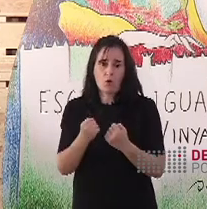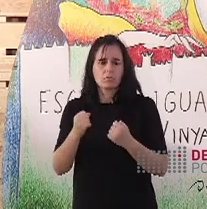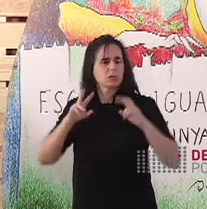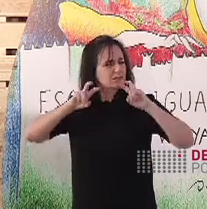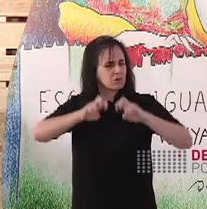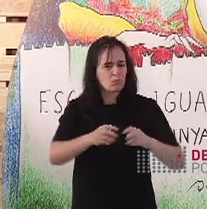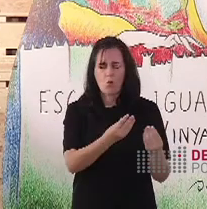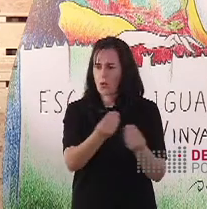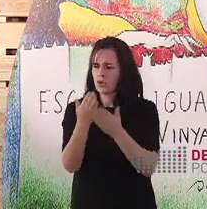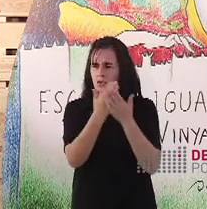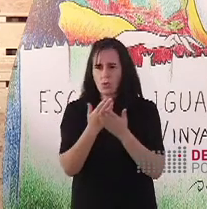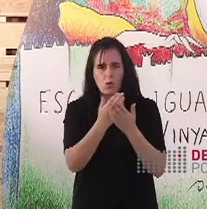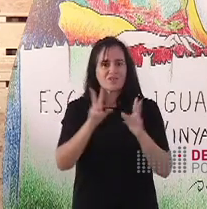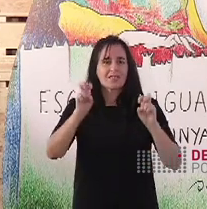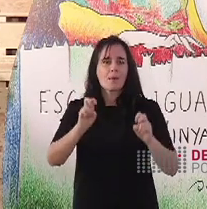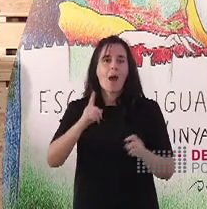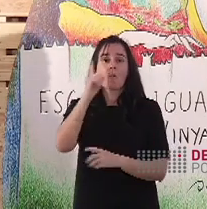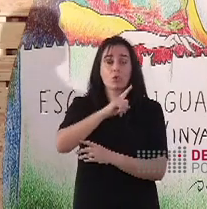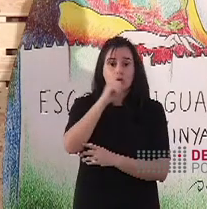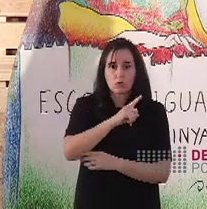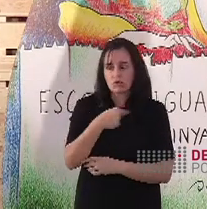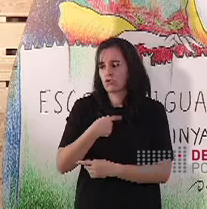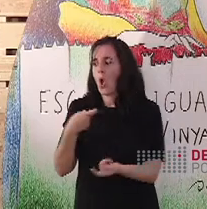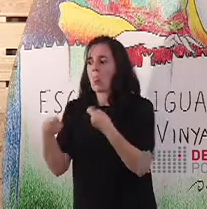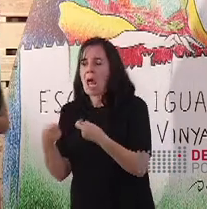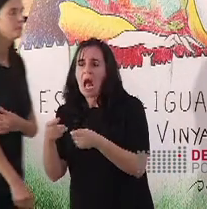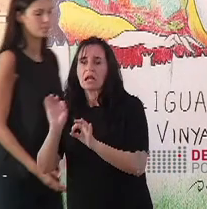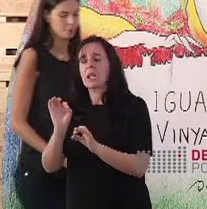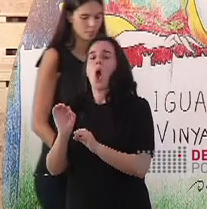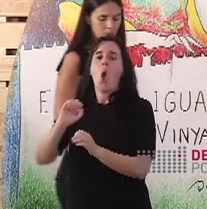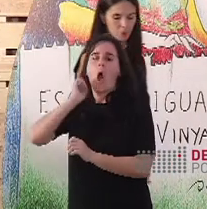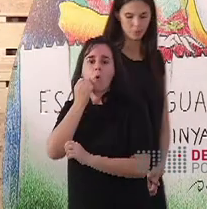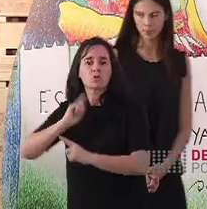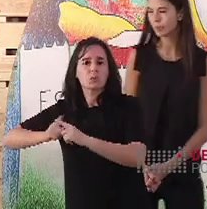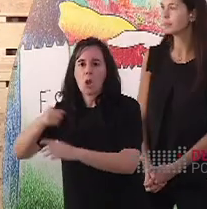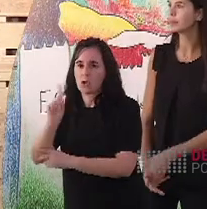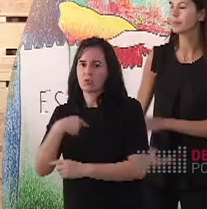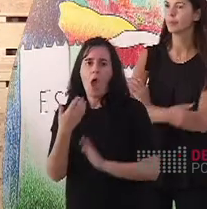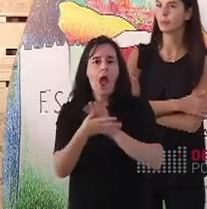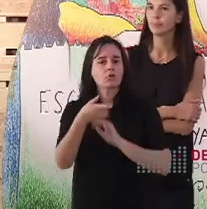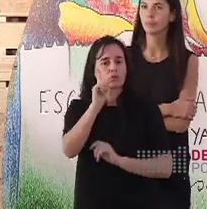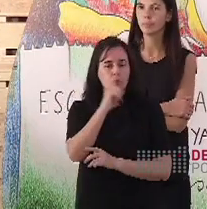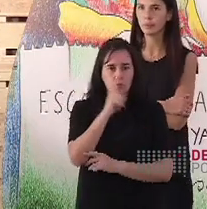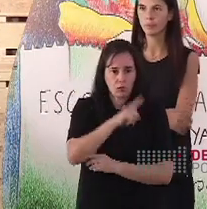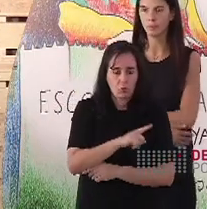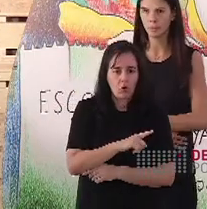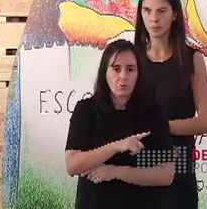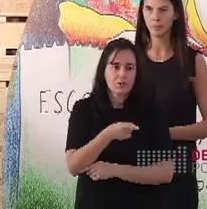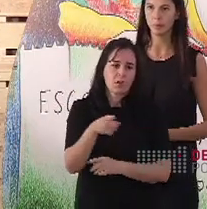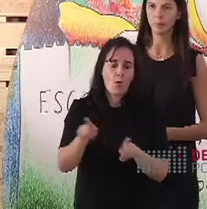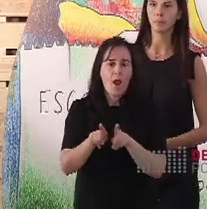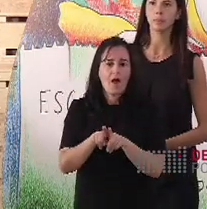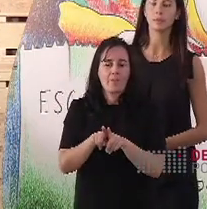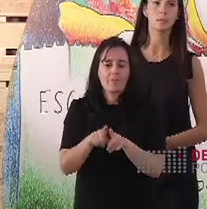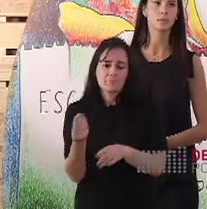Prostitución, ni siquiera estou falando de trata e explotación sexual, que podría ser un engadido da violencia, non como un grado máis, non? Da exposición. Non é que sea un grado máis, é que